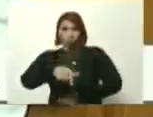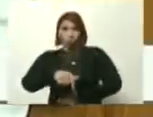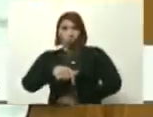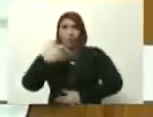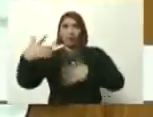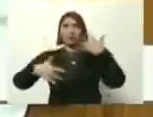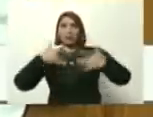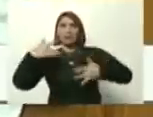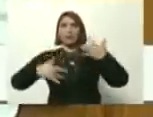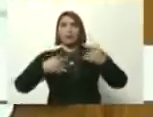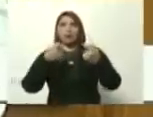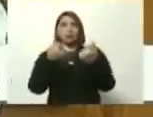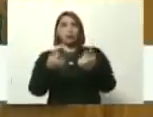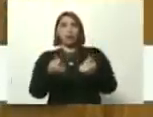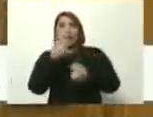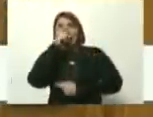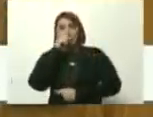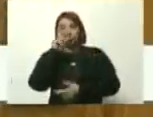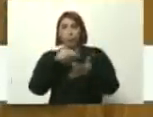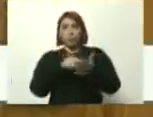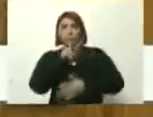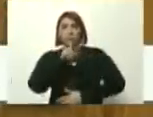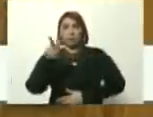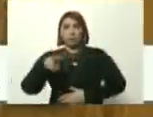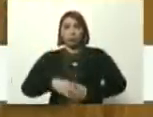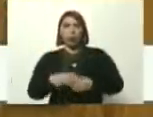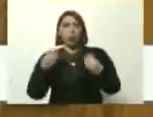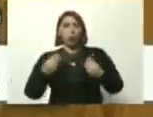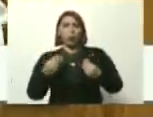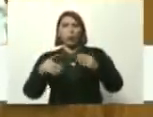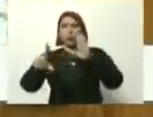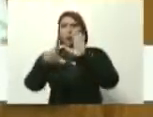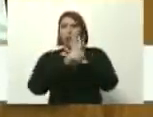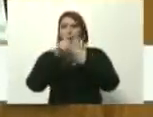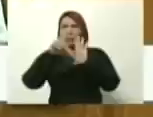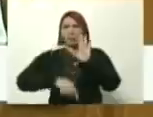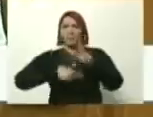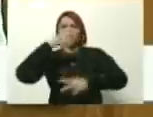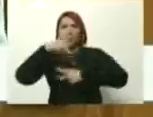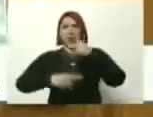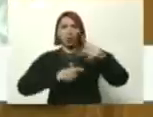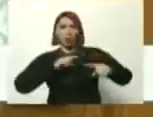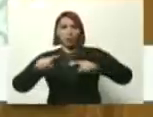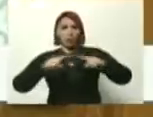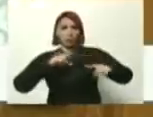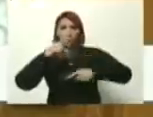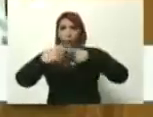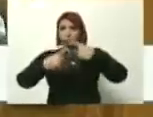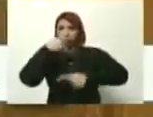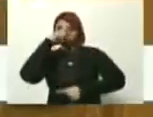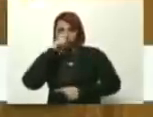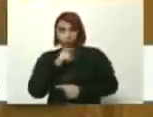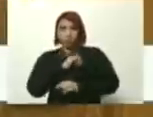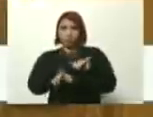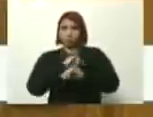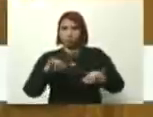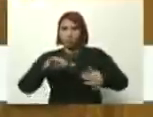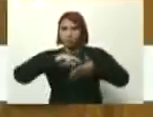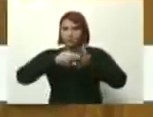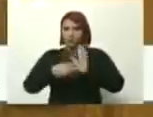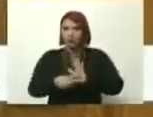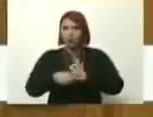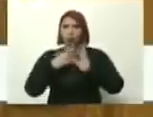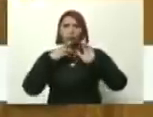año 2022, como la ley de endeudamiento y el plan operativo anual, ha sido el